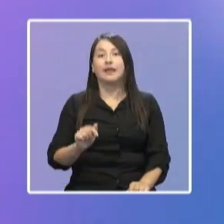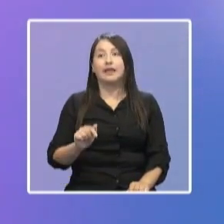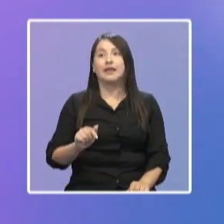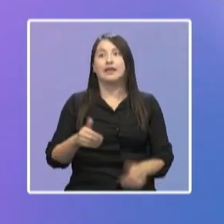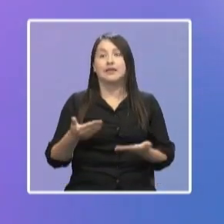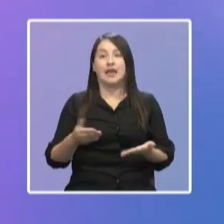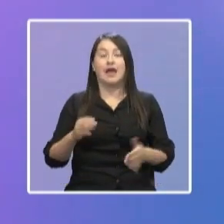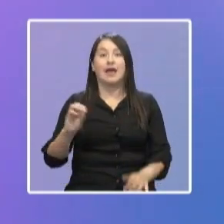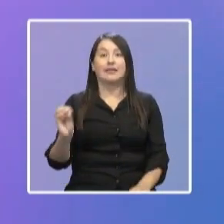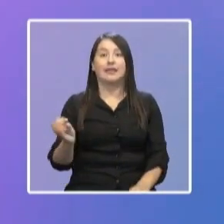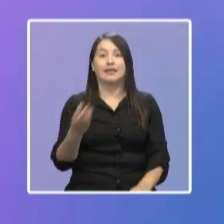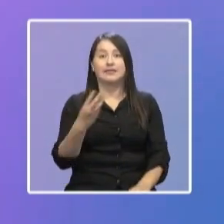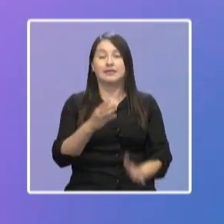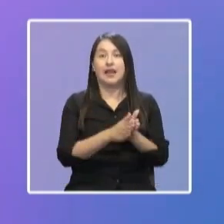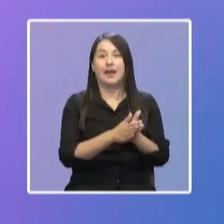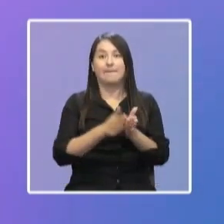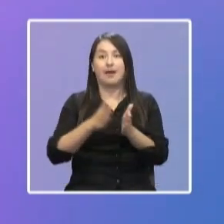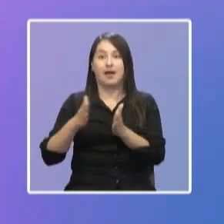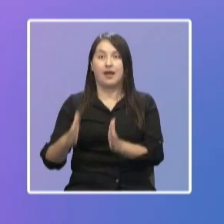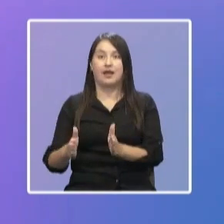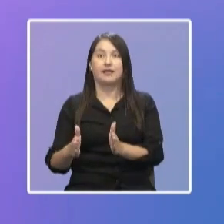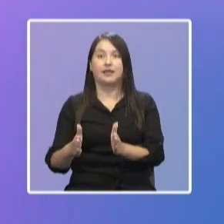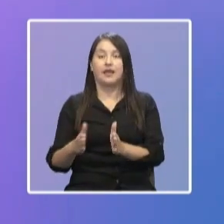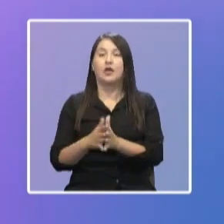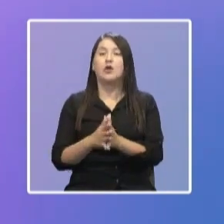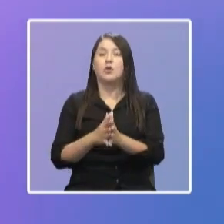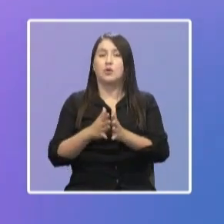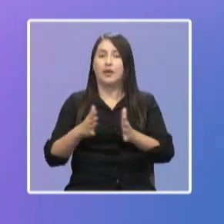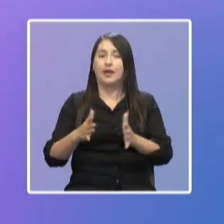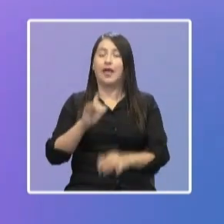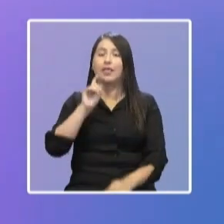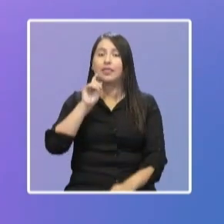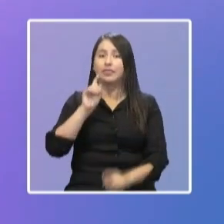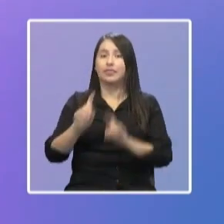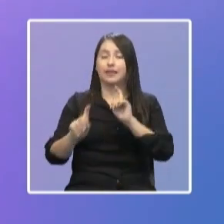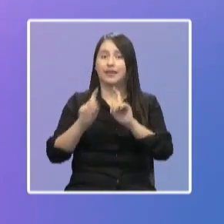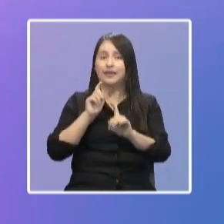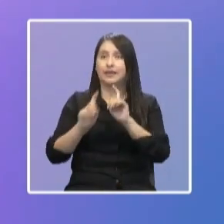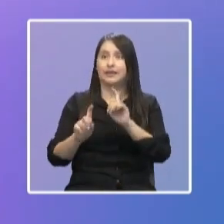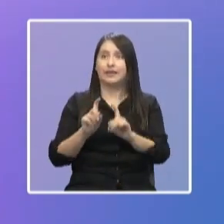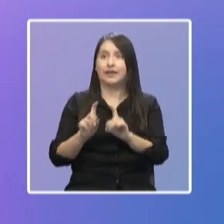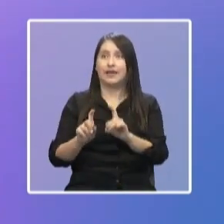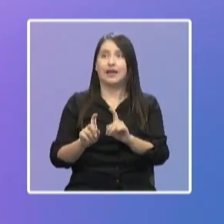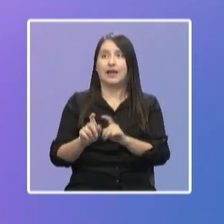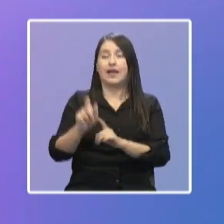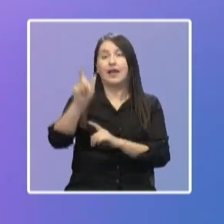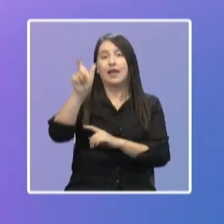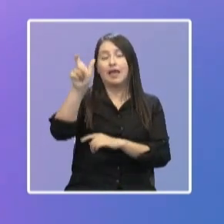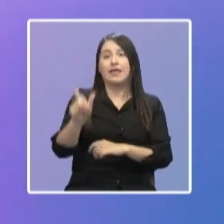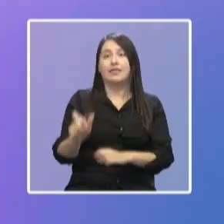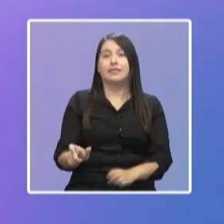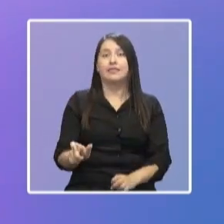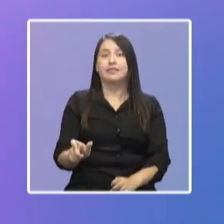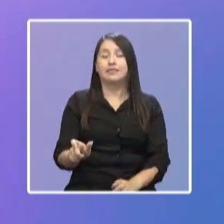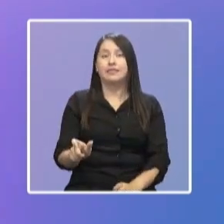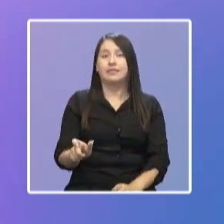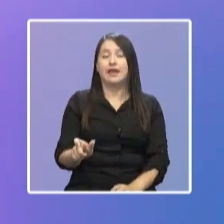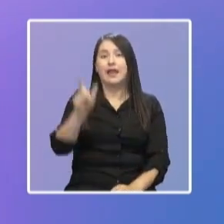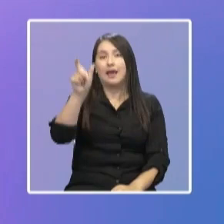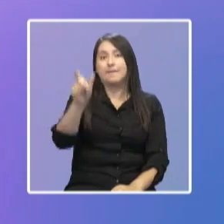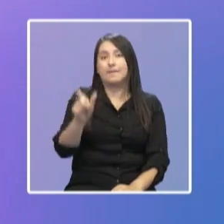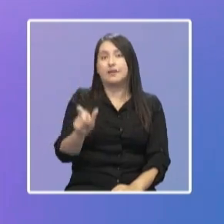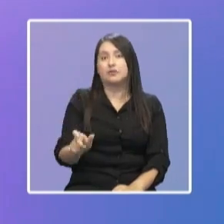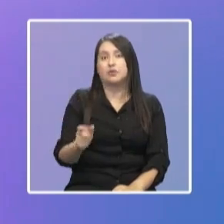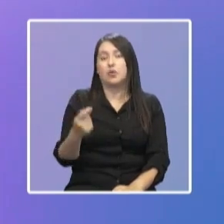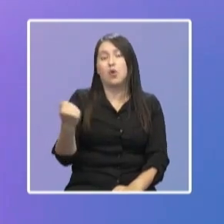parte, que es una enorme crítica a la idea del individuo autónomo, independiente de los